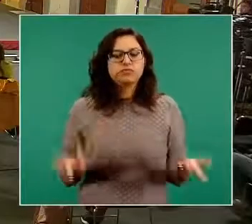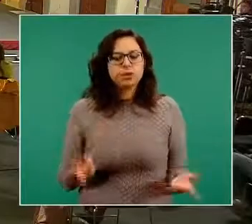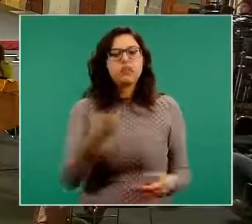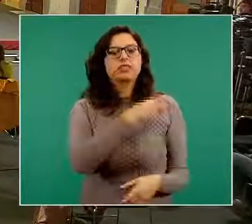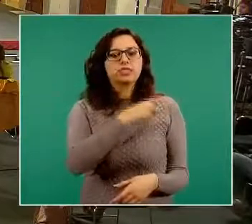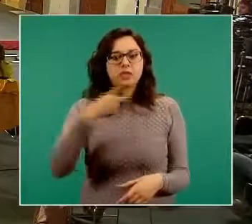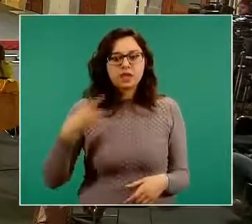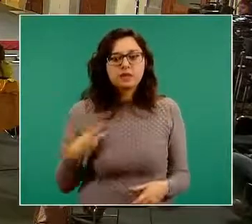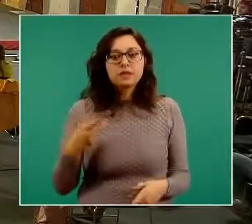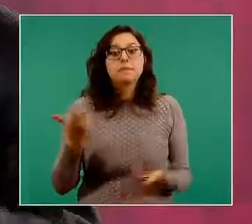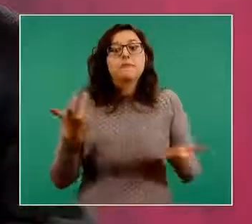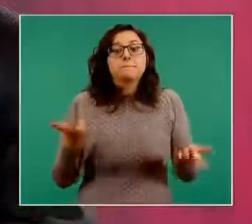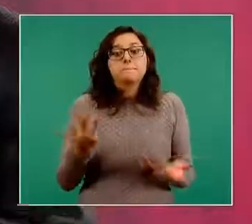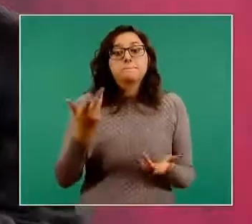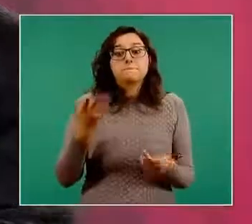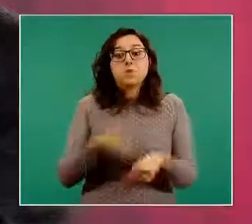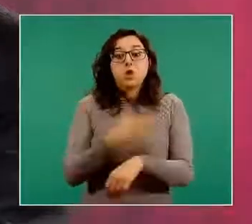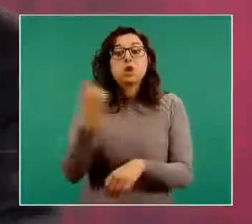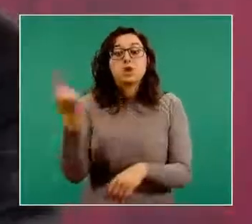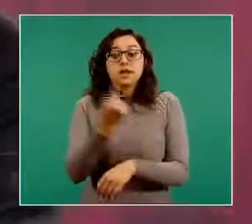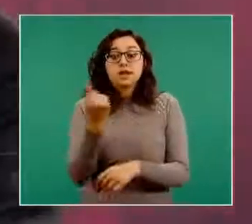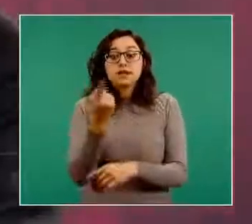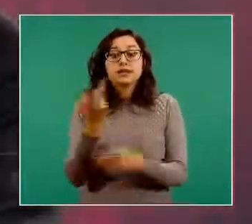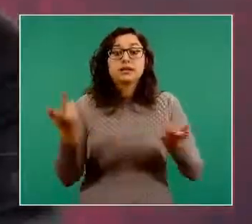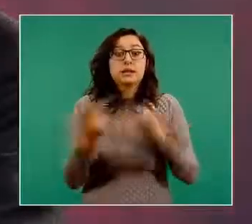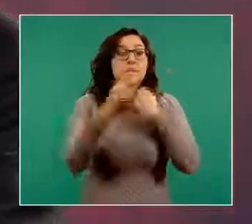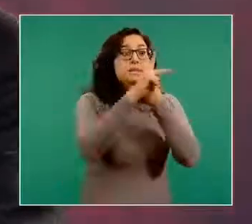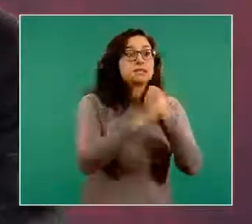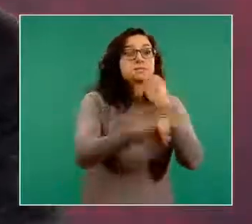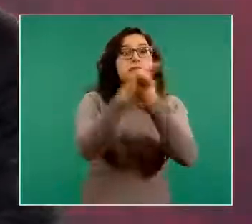que múltiples países tengan acceso a la